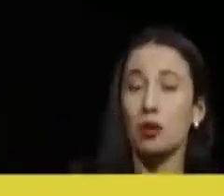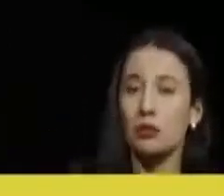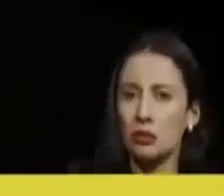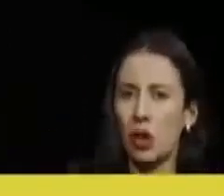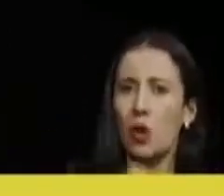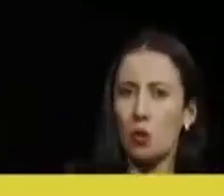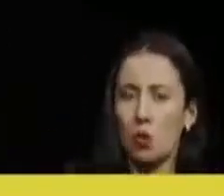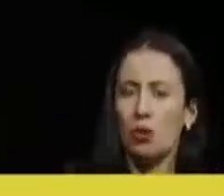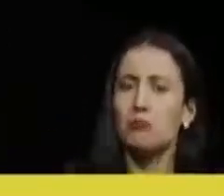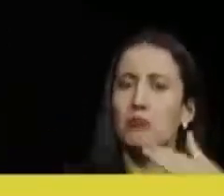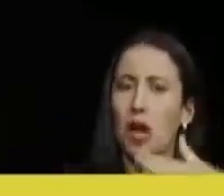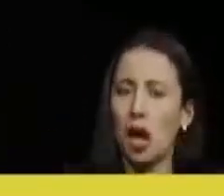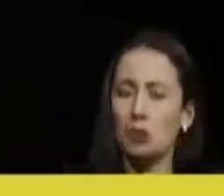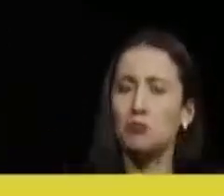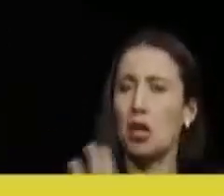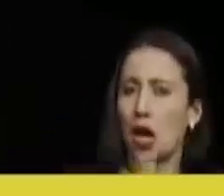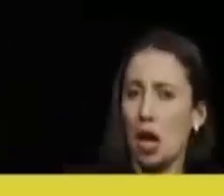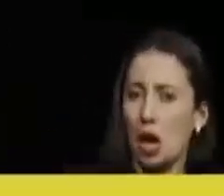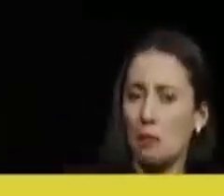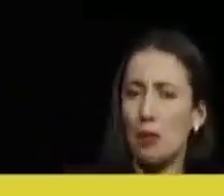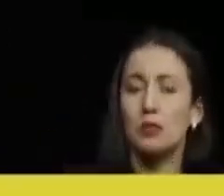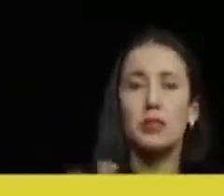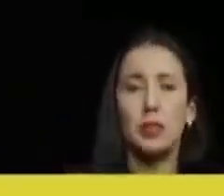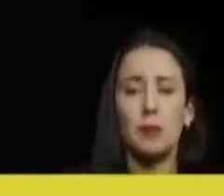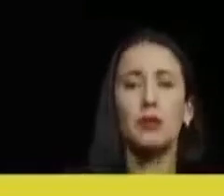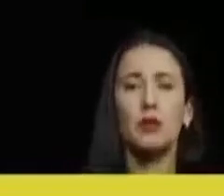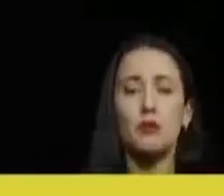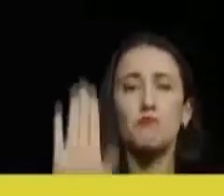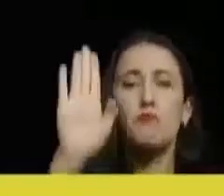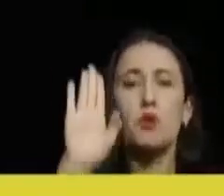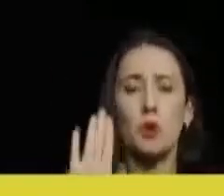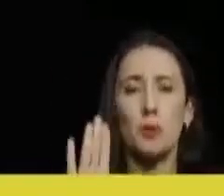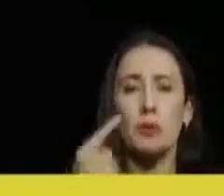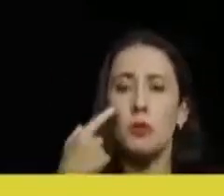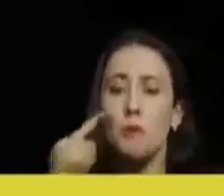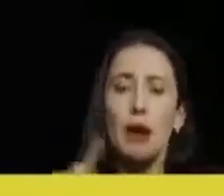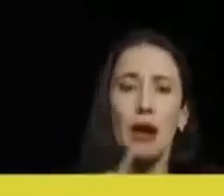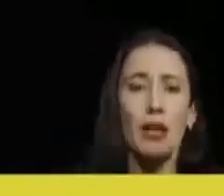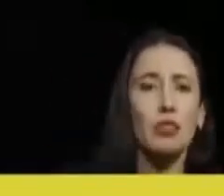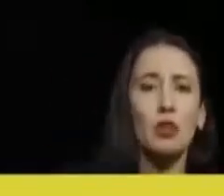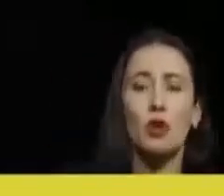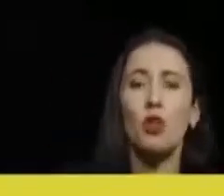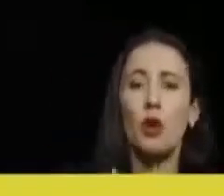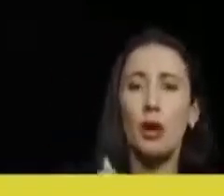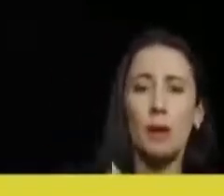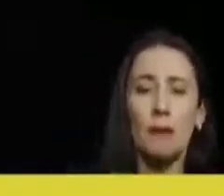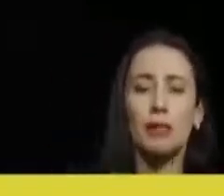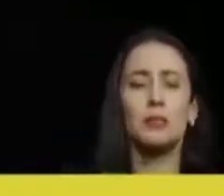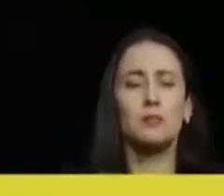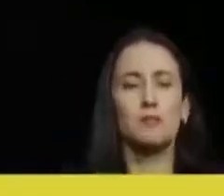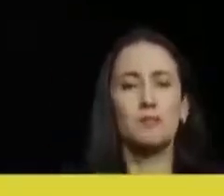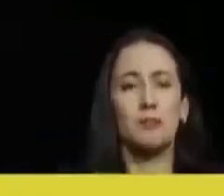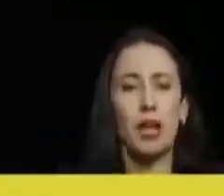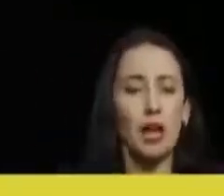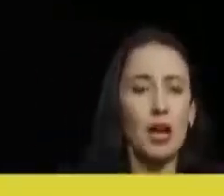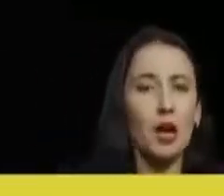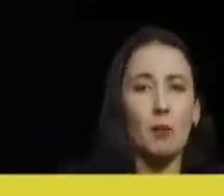y pacífica, con alto compromiso cívico, pero sobre todo con amor a la